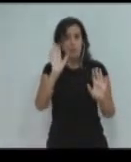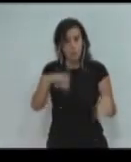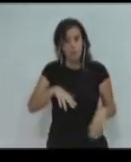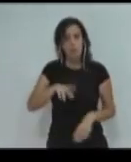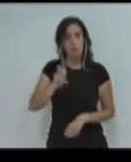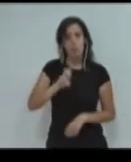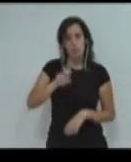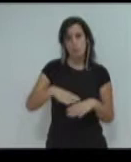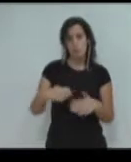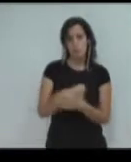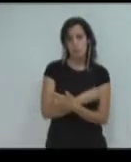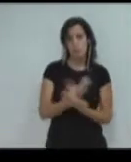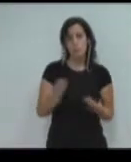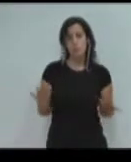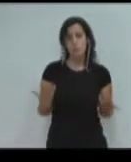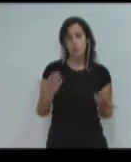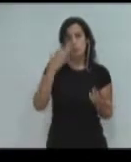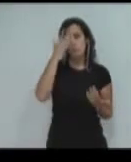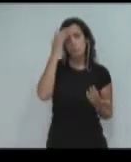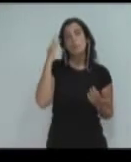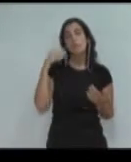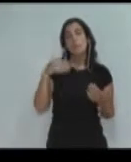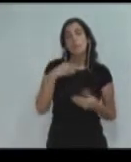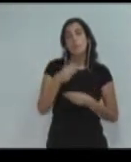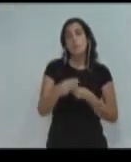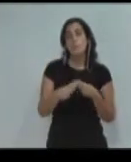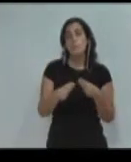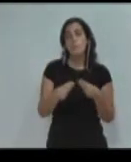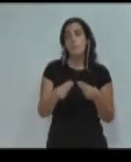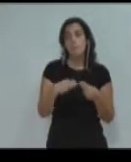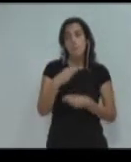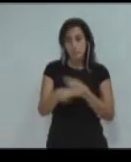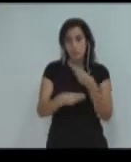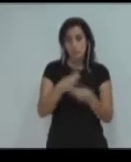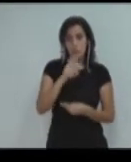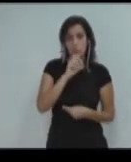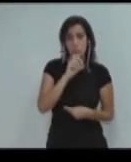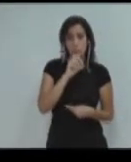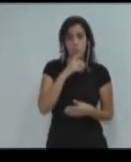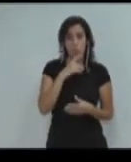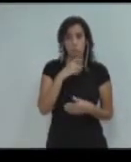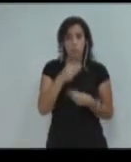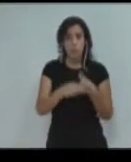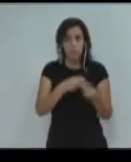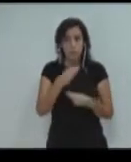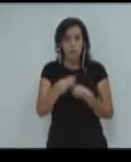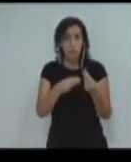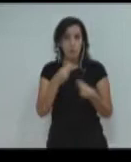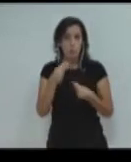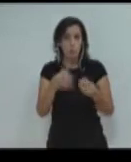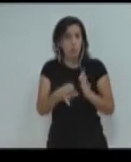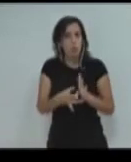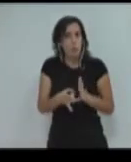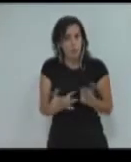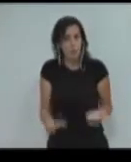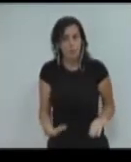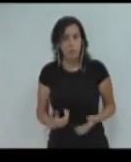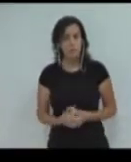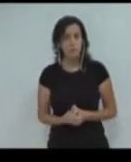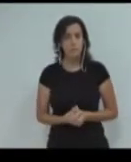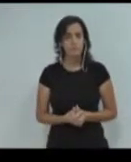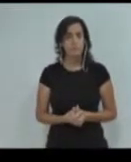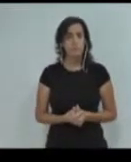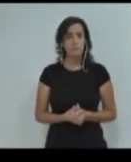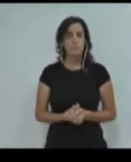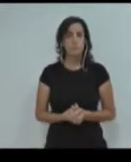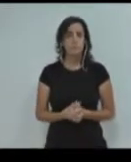todos y además lo estarás haciendo de manera bien, de manera, ¿cómo se dice?, con calidad, ¿no?